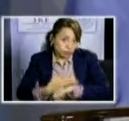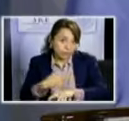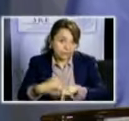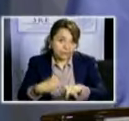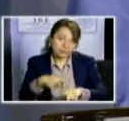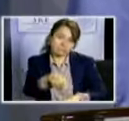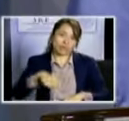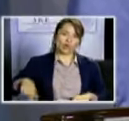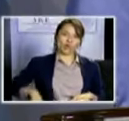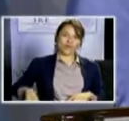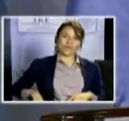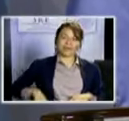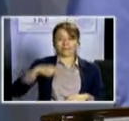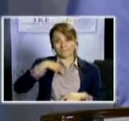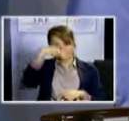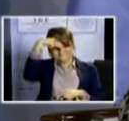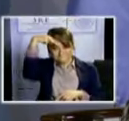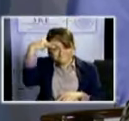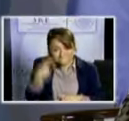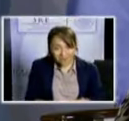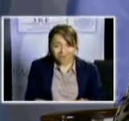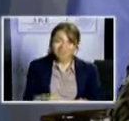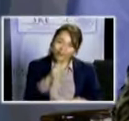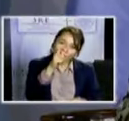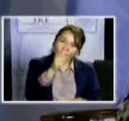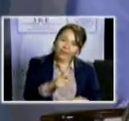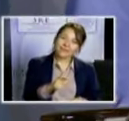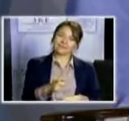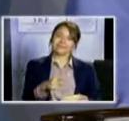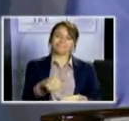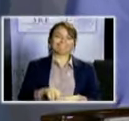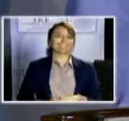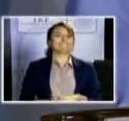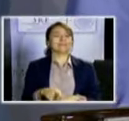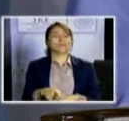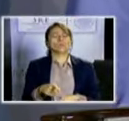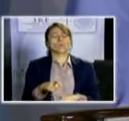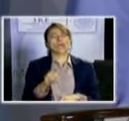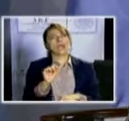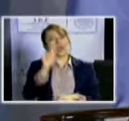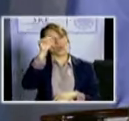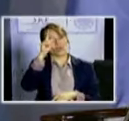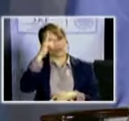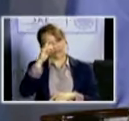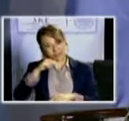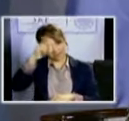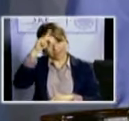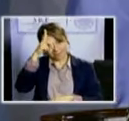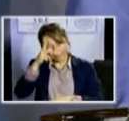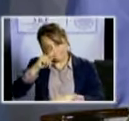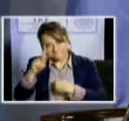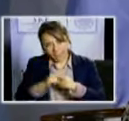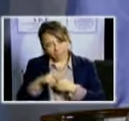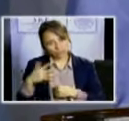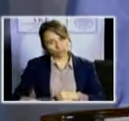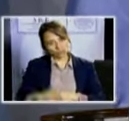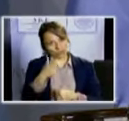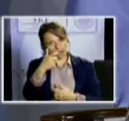paradigma, en donde tú tienes un país que es de las economías más importantes del mundo, que se considera una de las, en